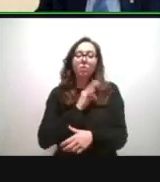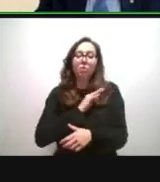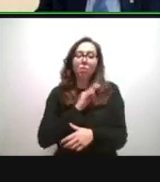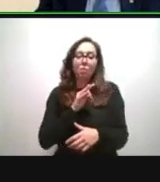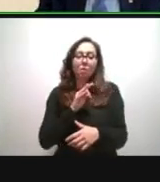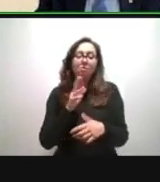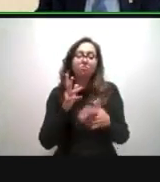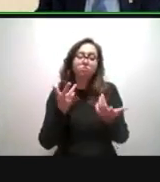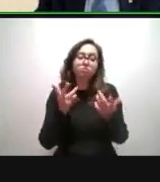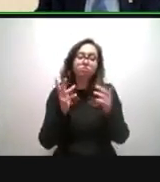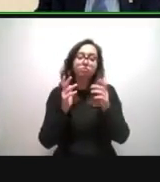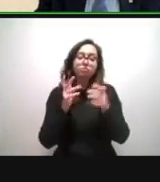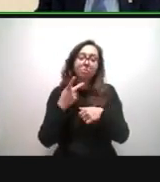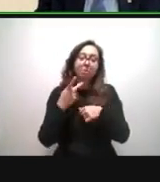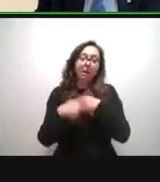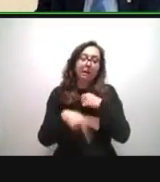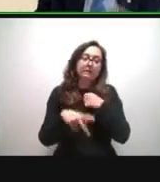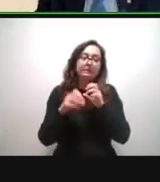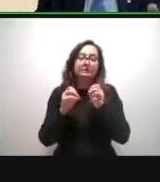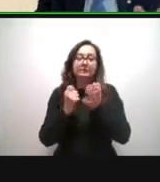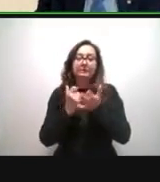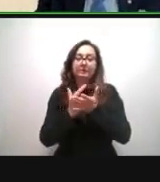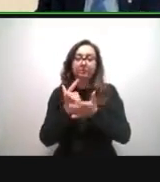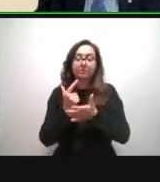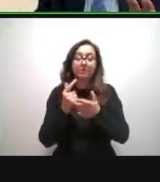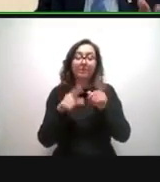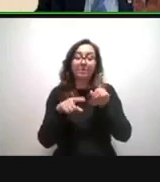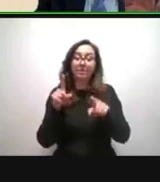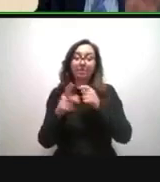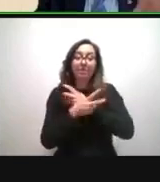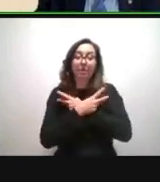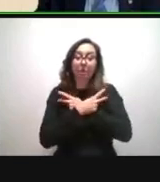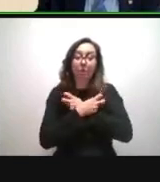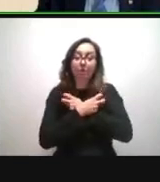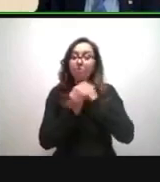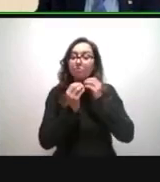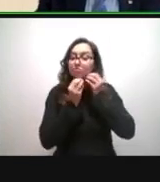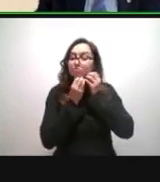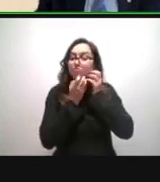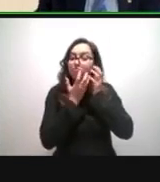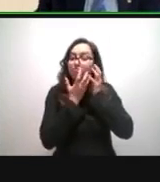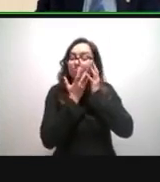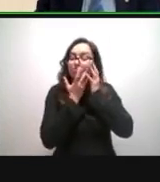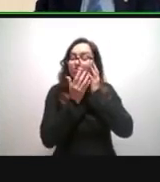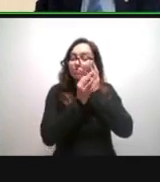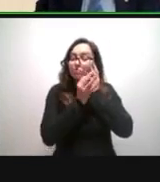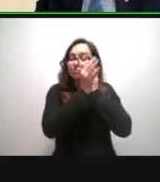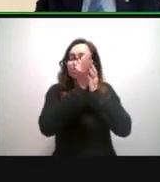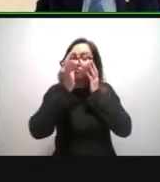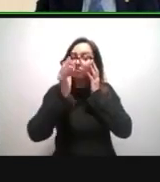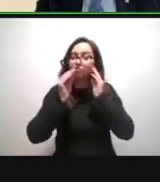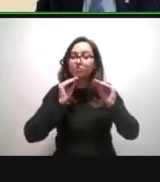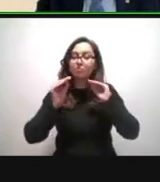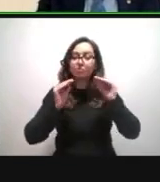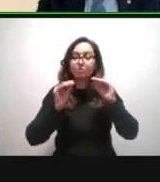dependiendo de si los fragmentos se van a mover o no, en base a la ubicación de la fractura y su relación con los músculos que están vecinos